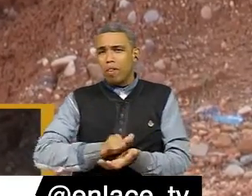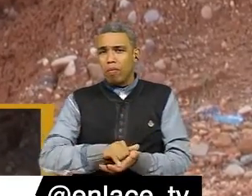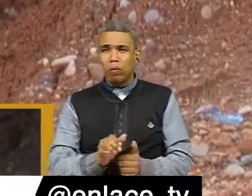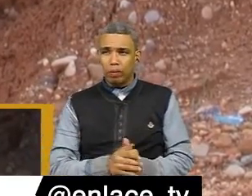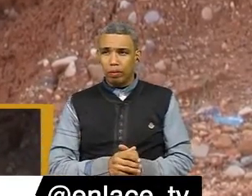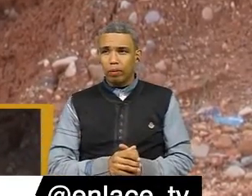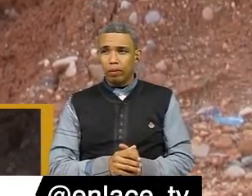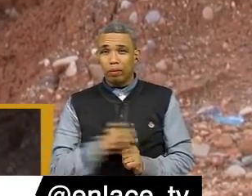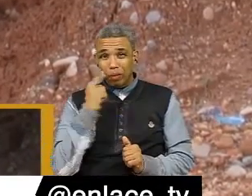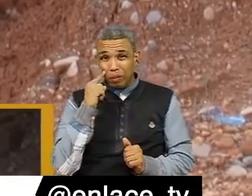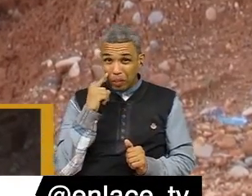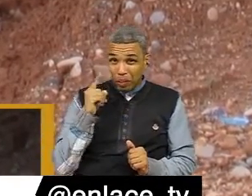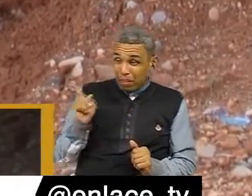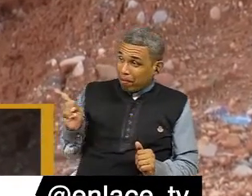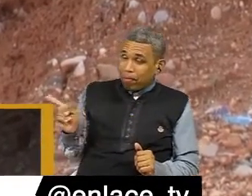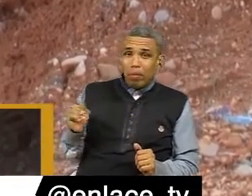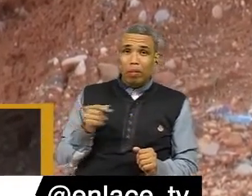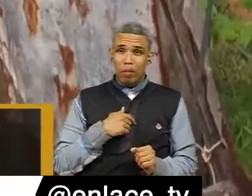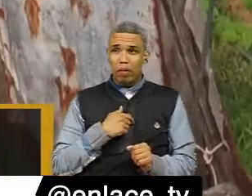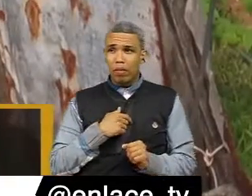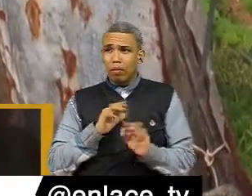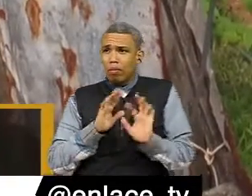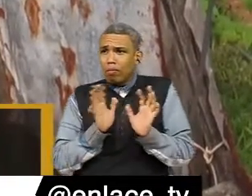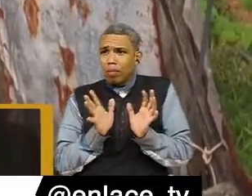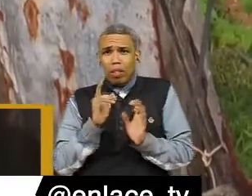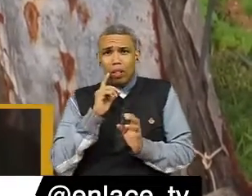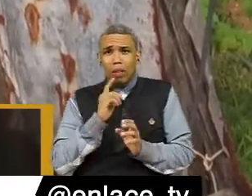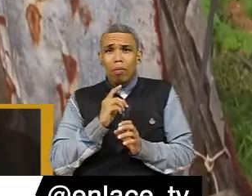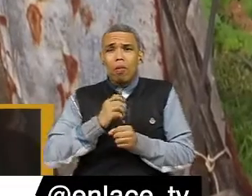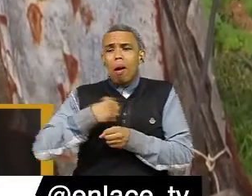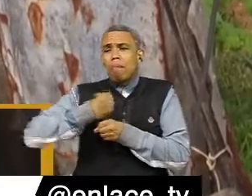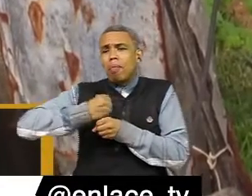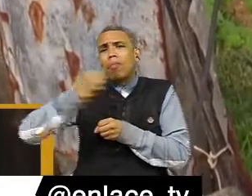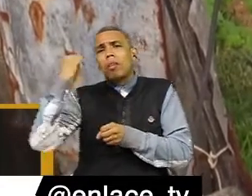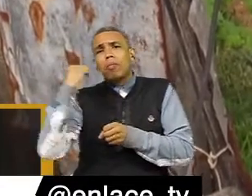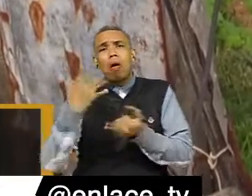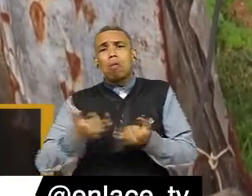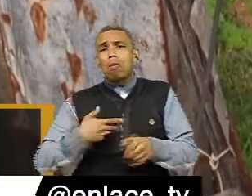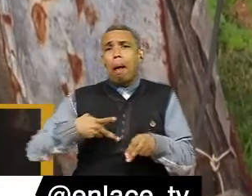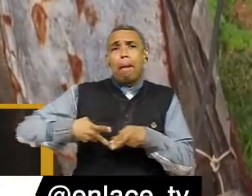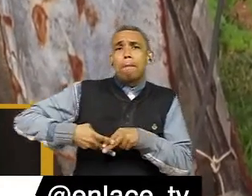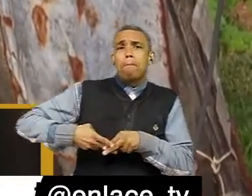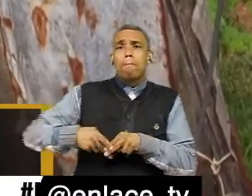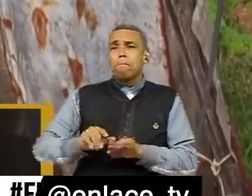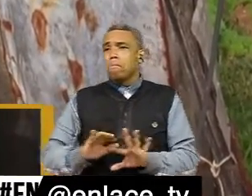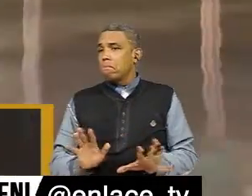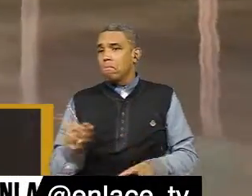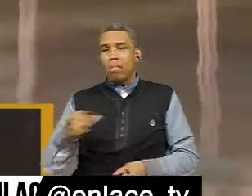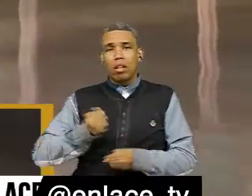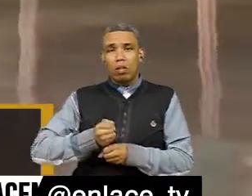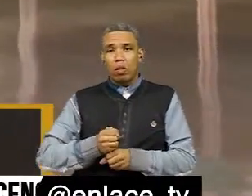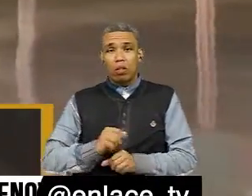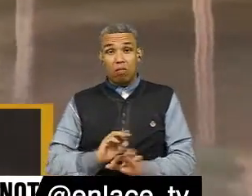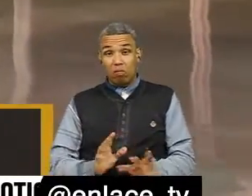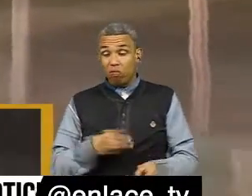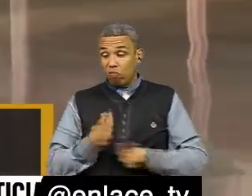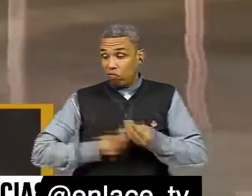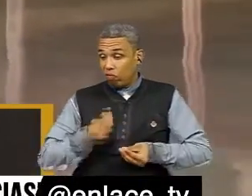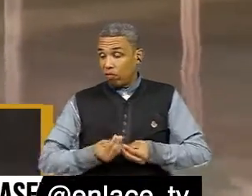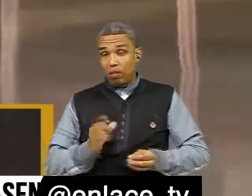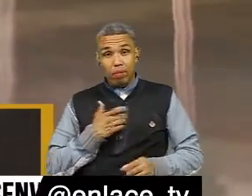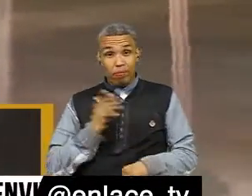como ustedes van a mirar, está colapsada. En estos momentos la línea quedó colapsada. Ya es justo de que tomemos acciones y